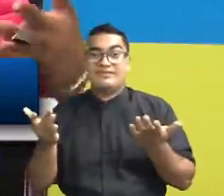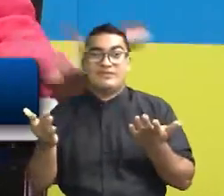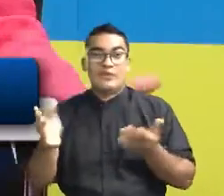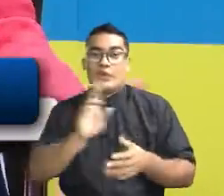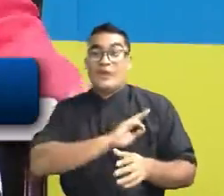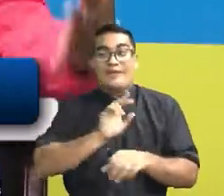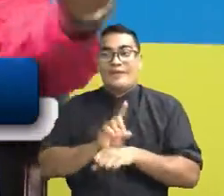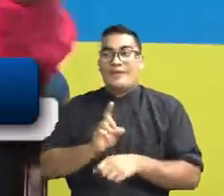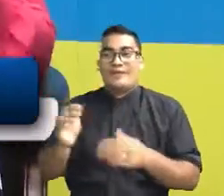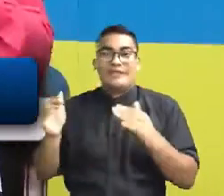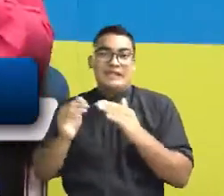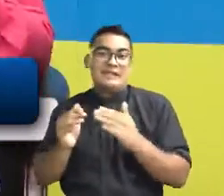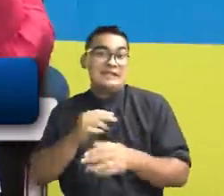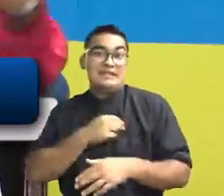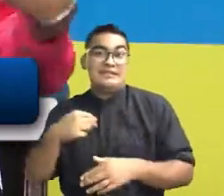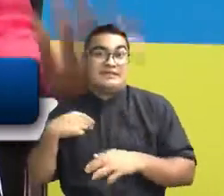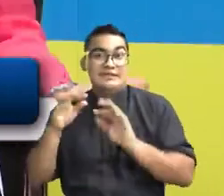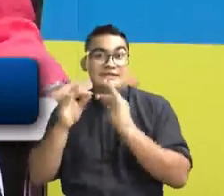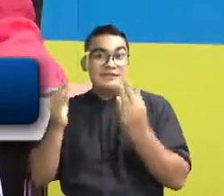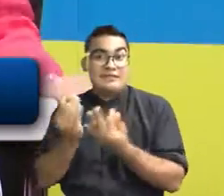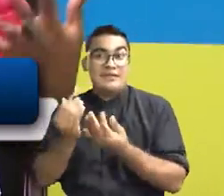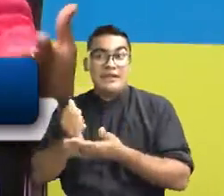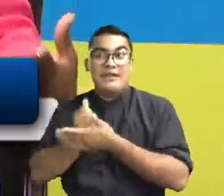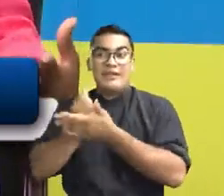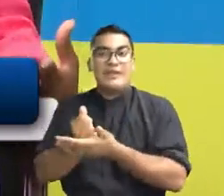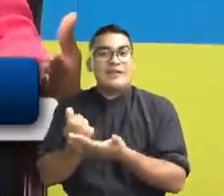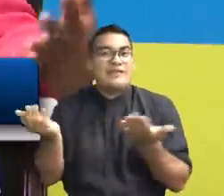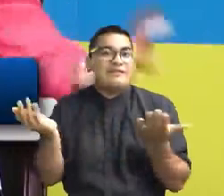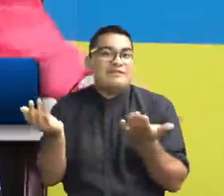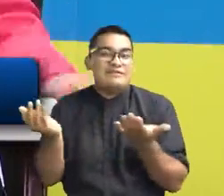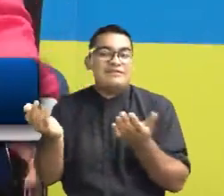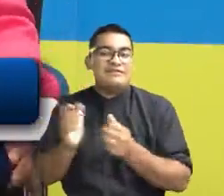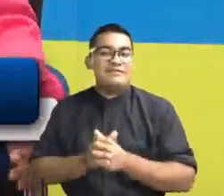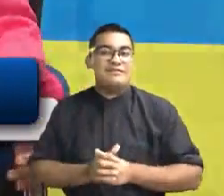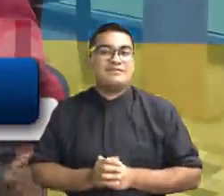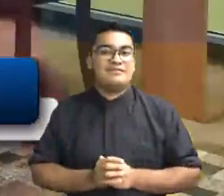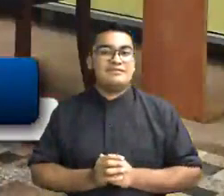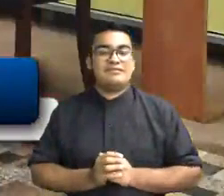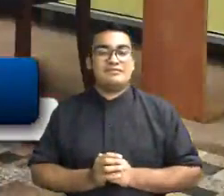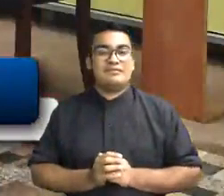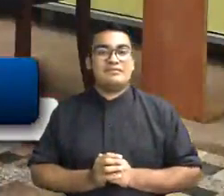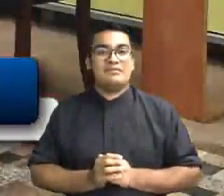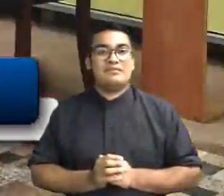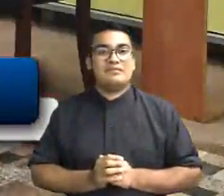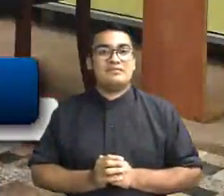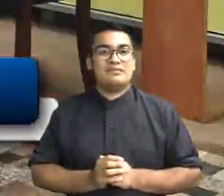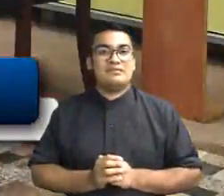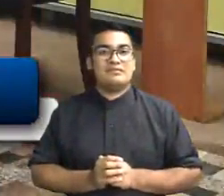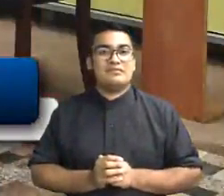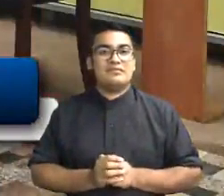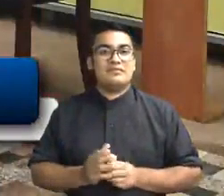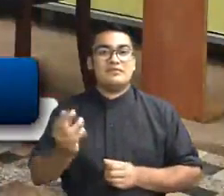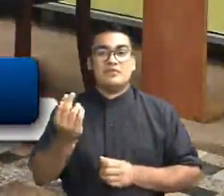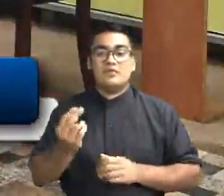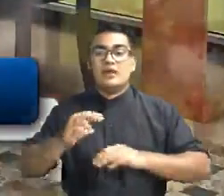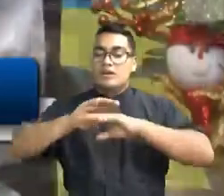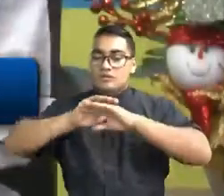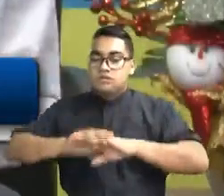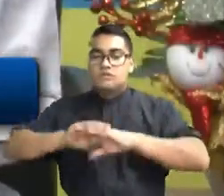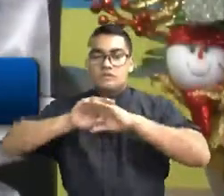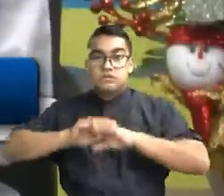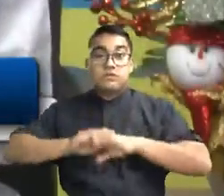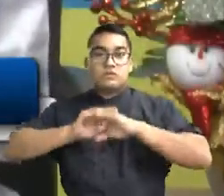el familiar o la misma persona que está teniendo ese paro en ese momento? Bueno, RCP, reanimación